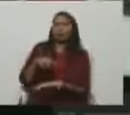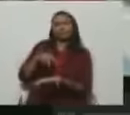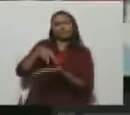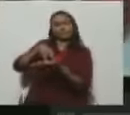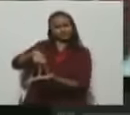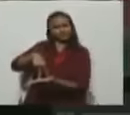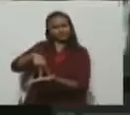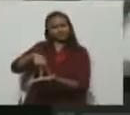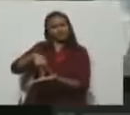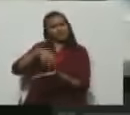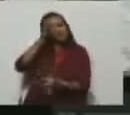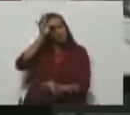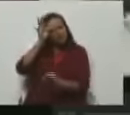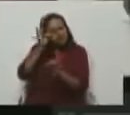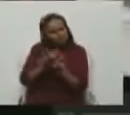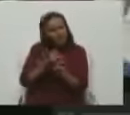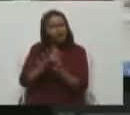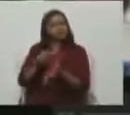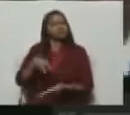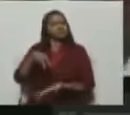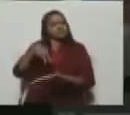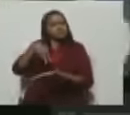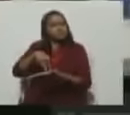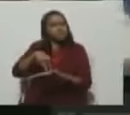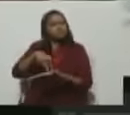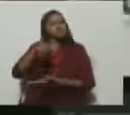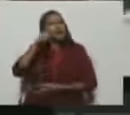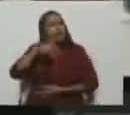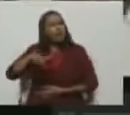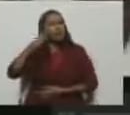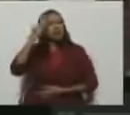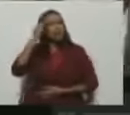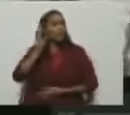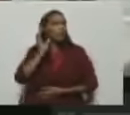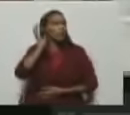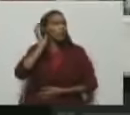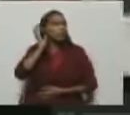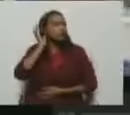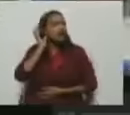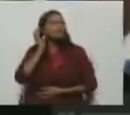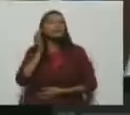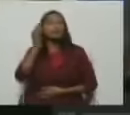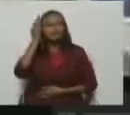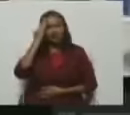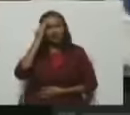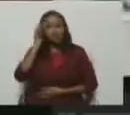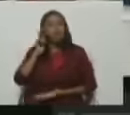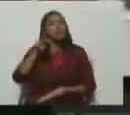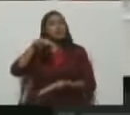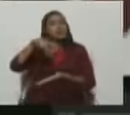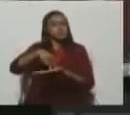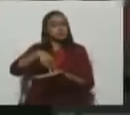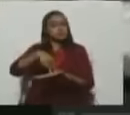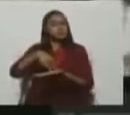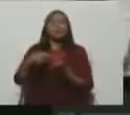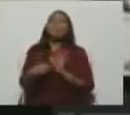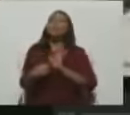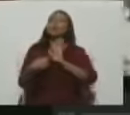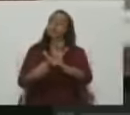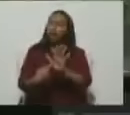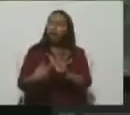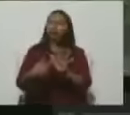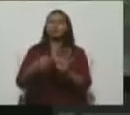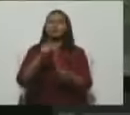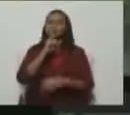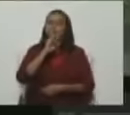fiel, consciente, deseoso de poner en práctica el civismo y de